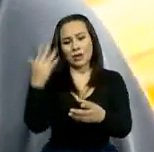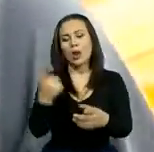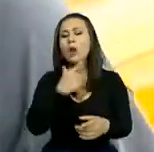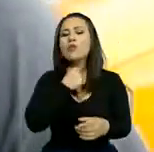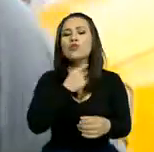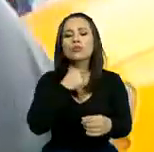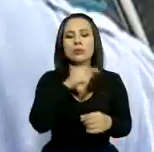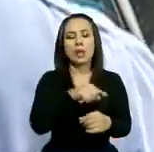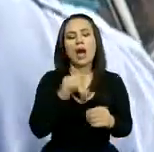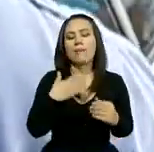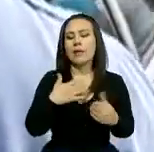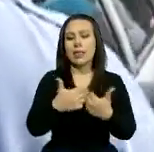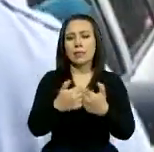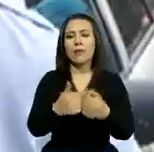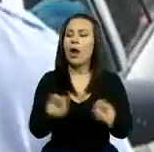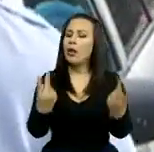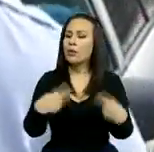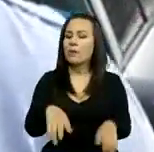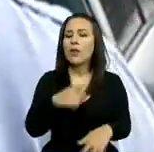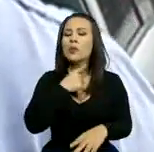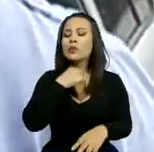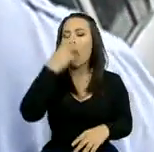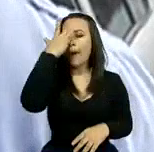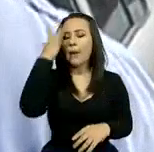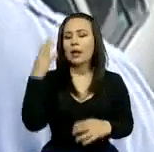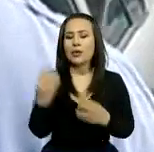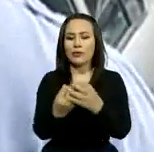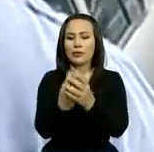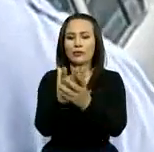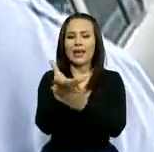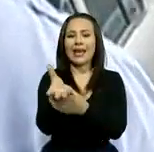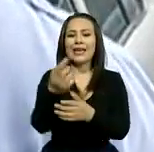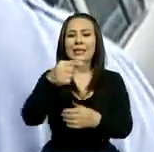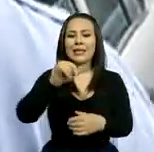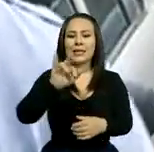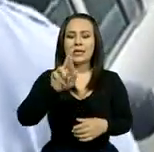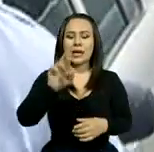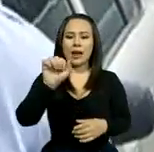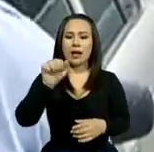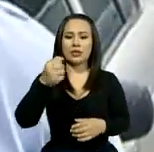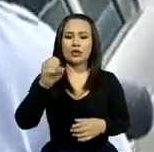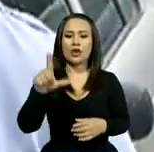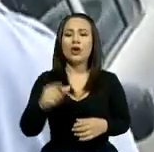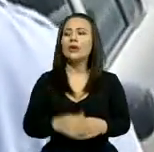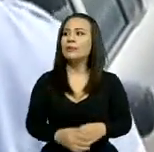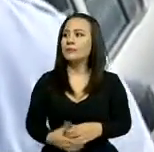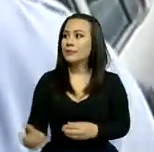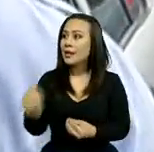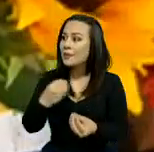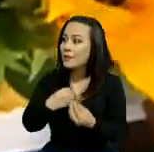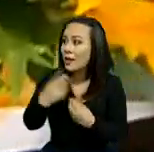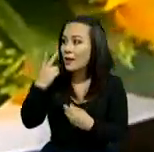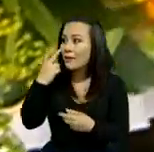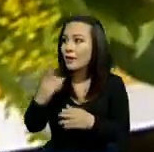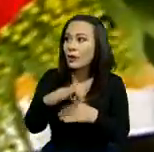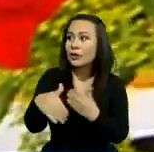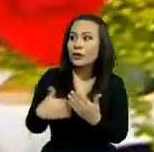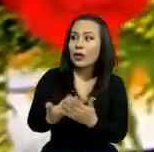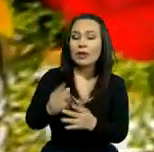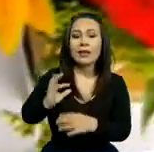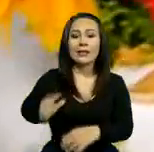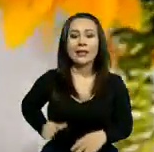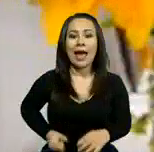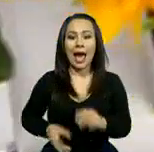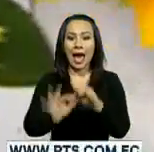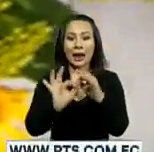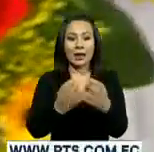el girasol. Le encantan los girasoles y pues estoy viendo cuál es la mejor opción y también el precio también. Pueden elaborar los